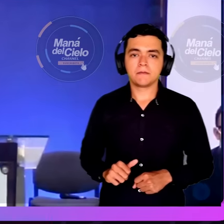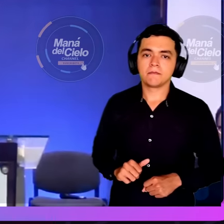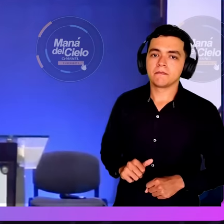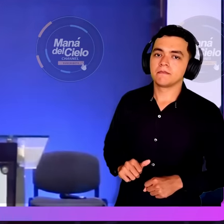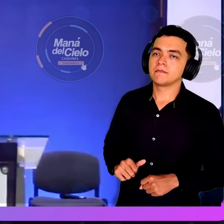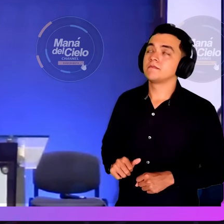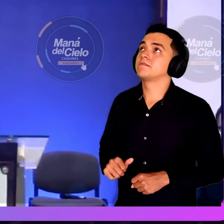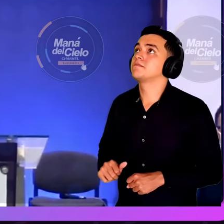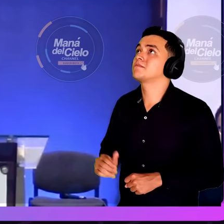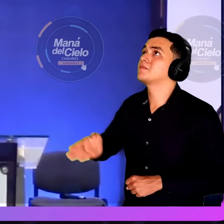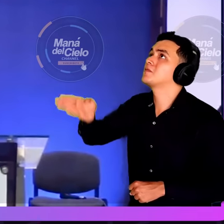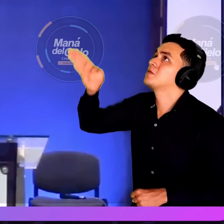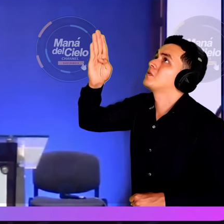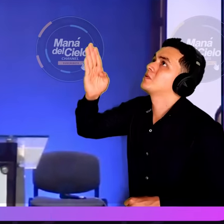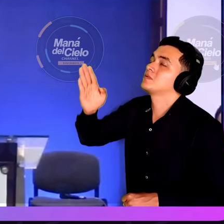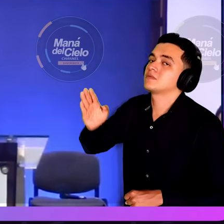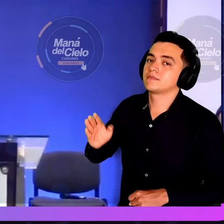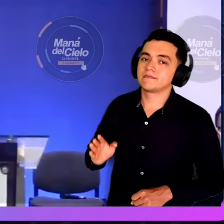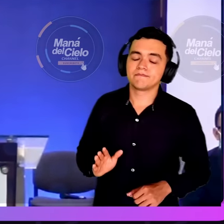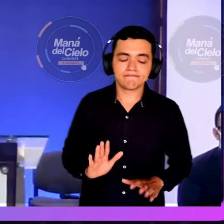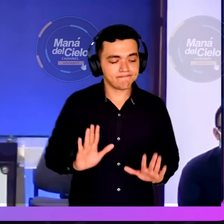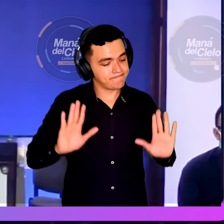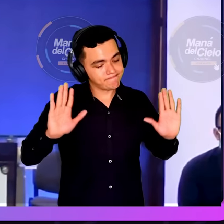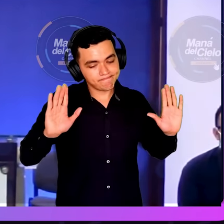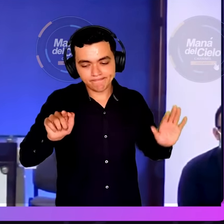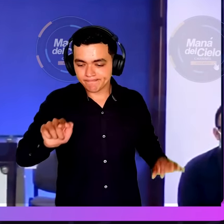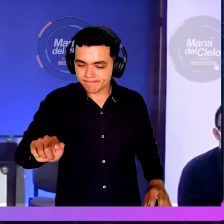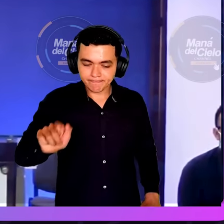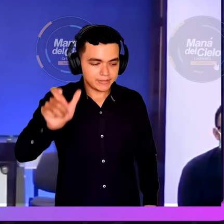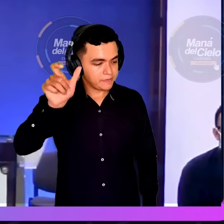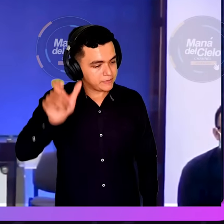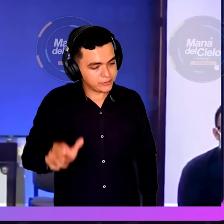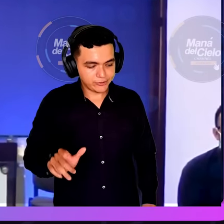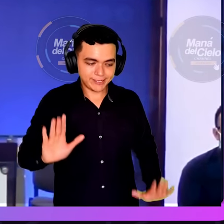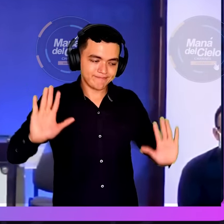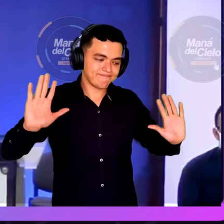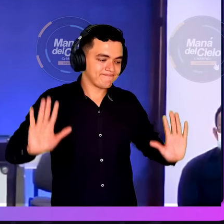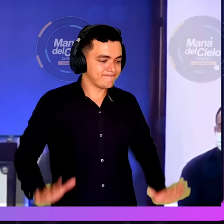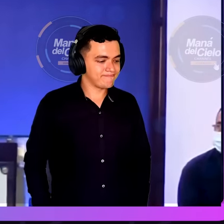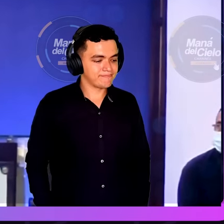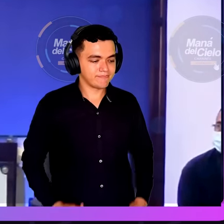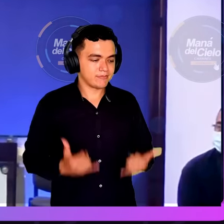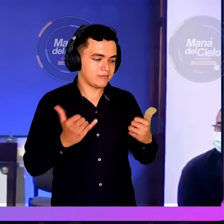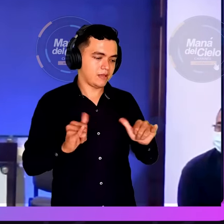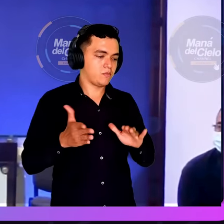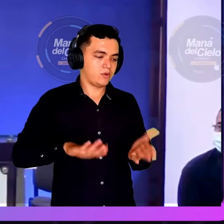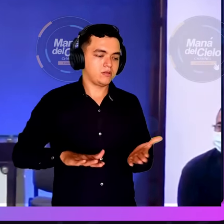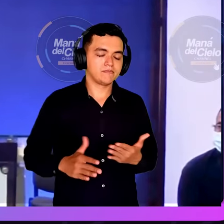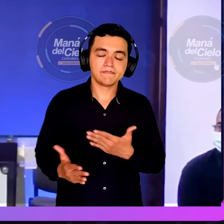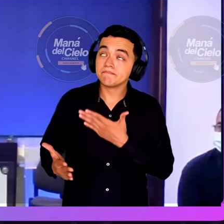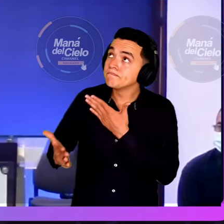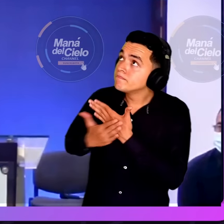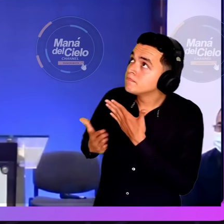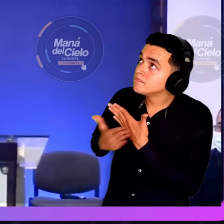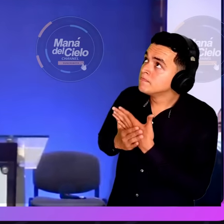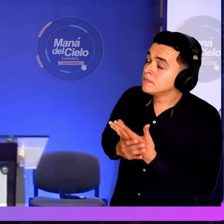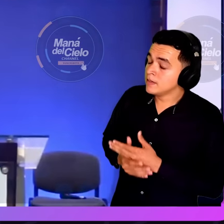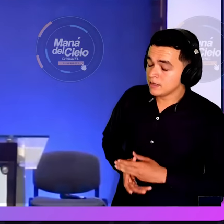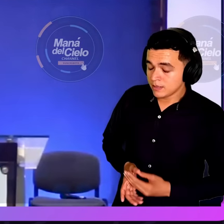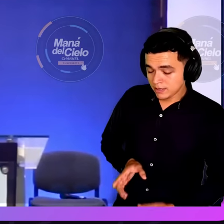Llegó llorando. Hermana, tengo SIDA. Y Dios me dijo, ¿te acuerdas la